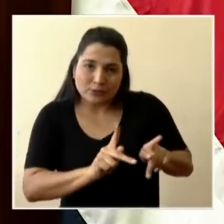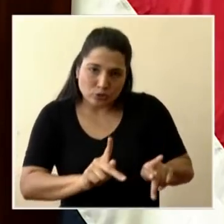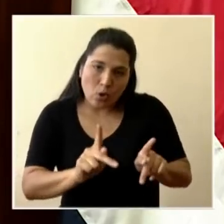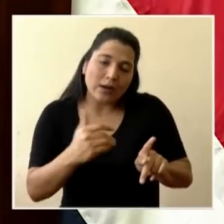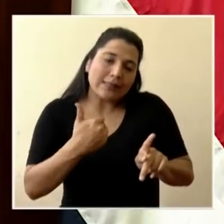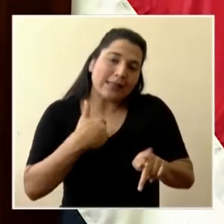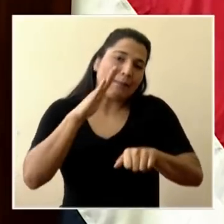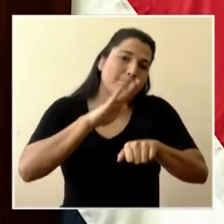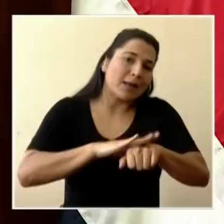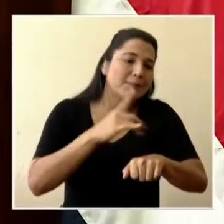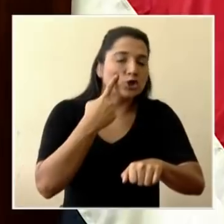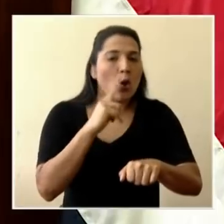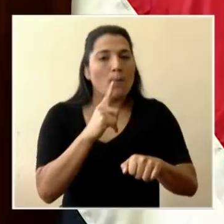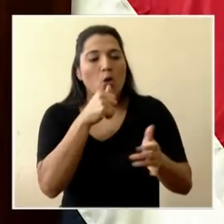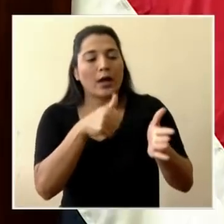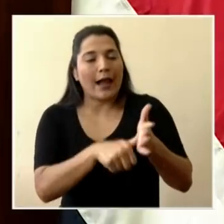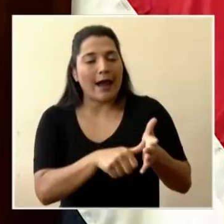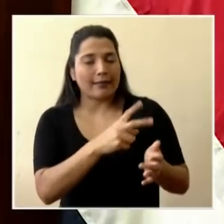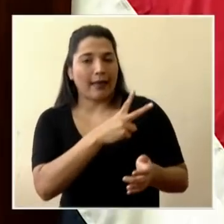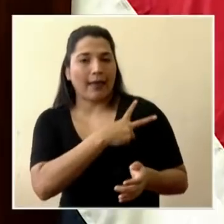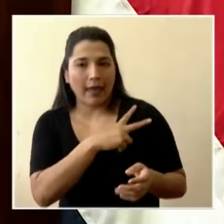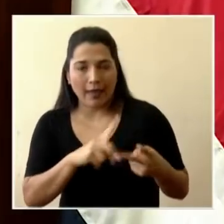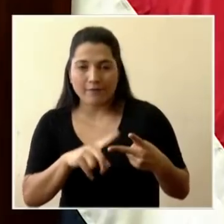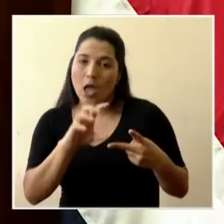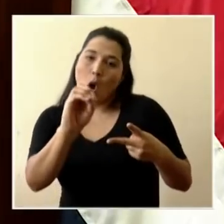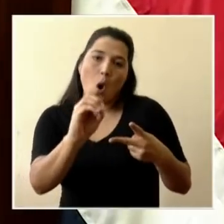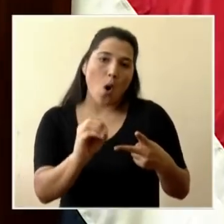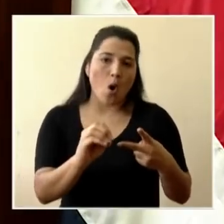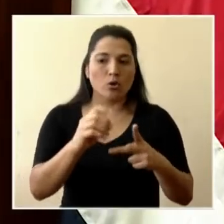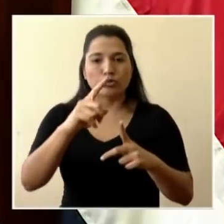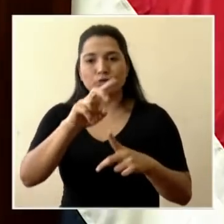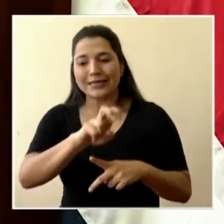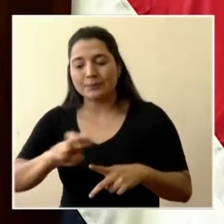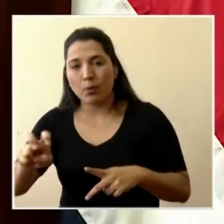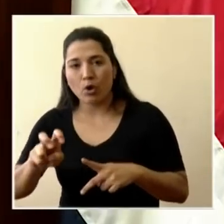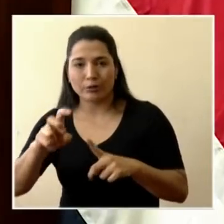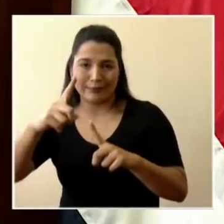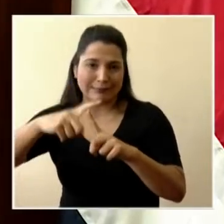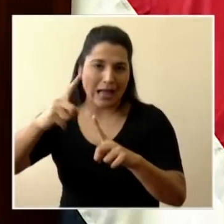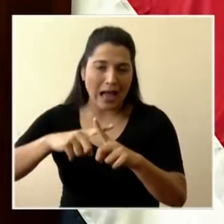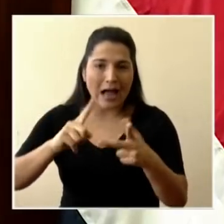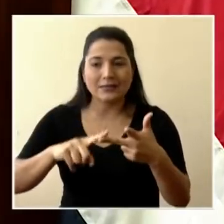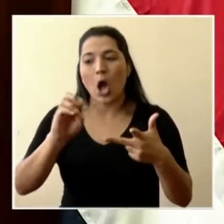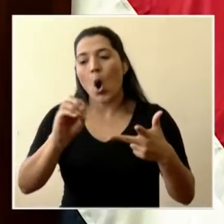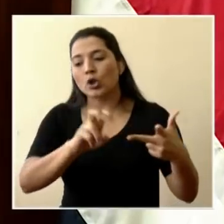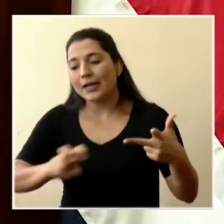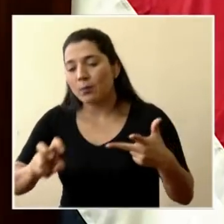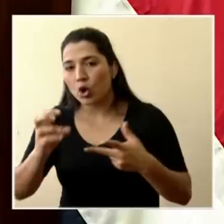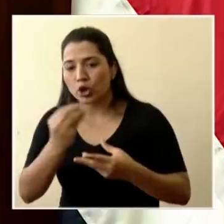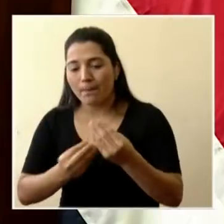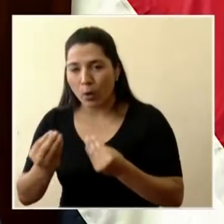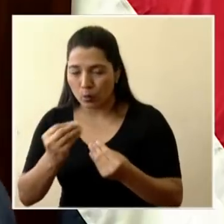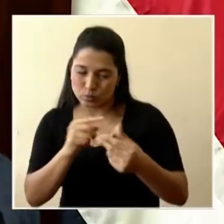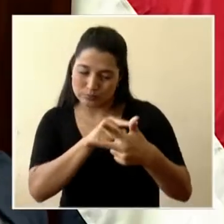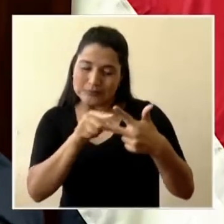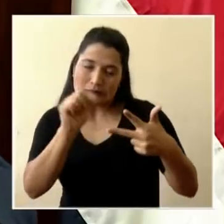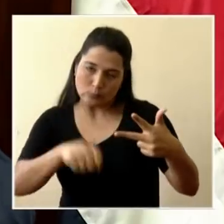con el documento de su patrono, o todas las excepciones de camiones que transportan mercadería, alimentación,